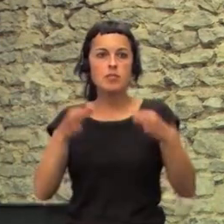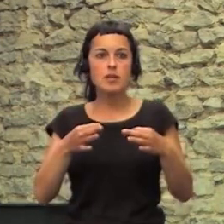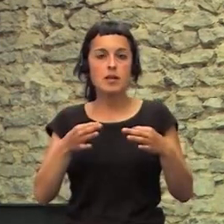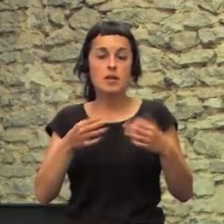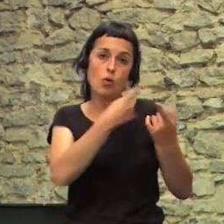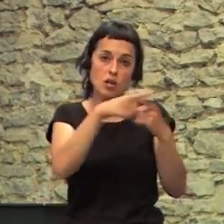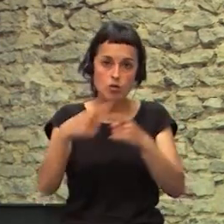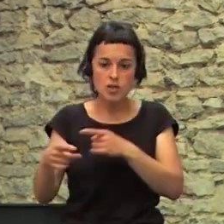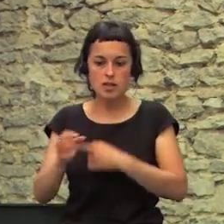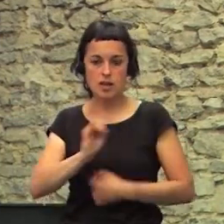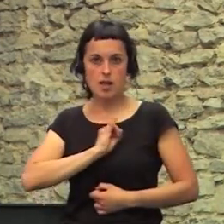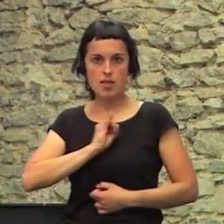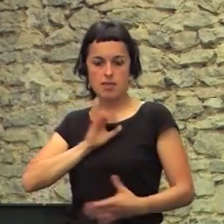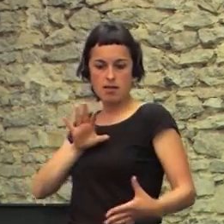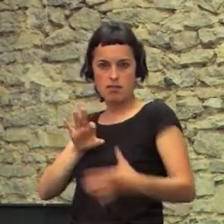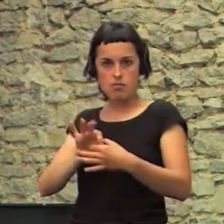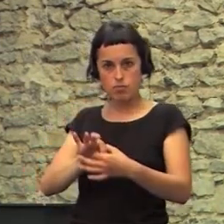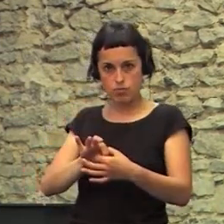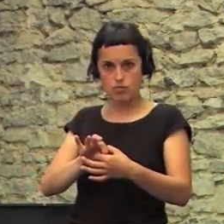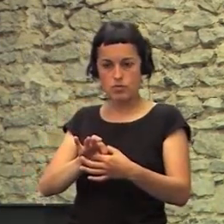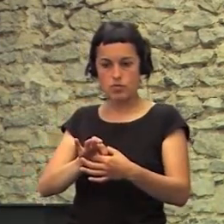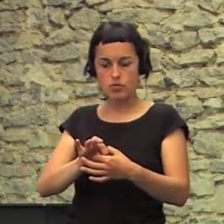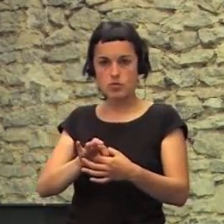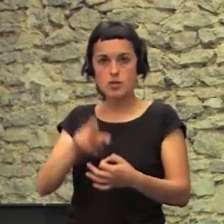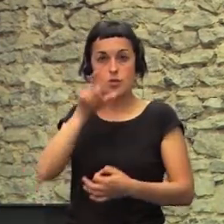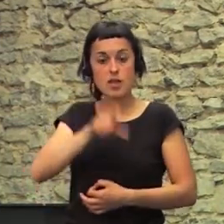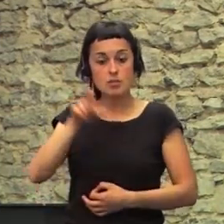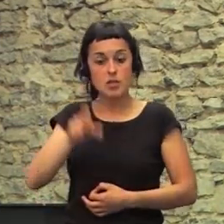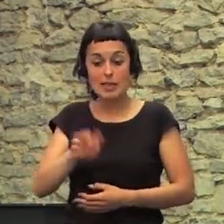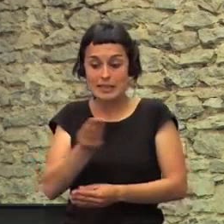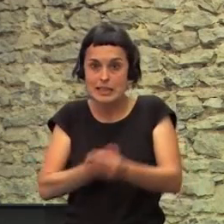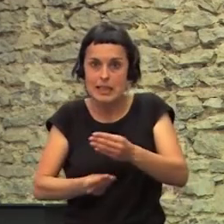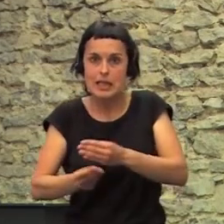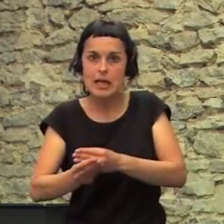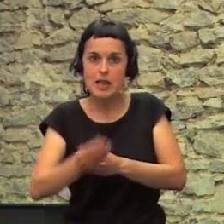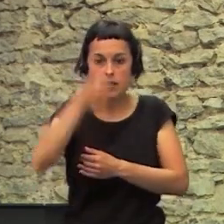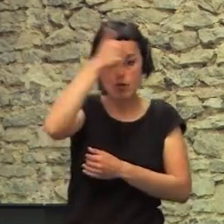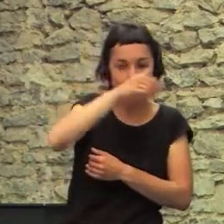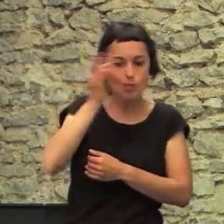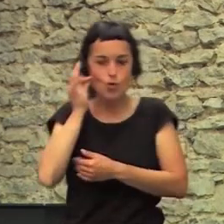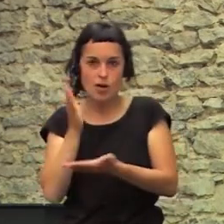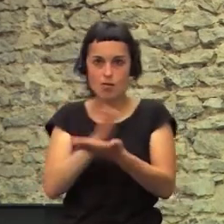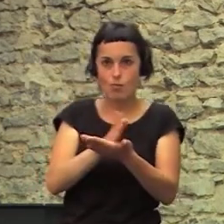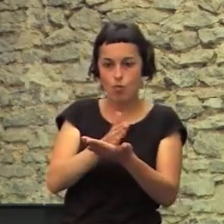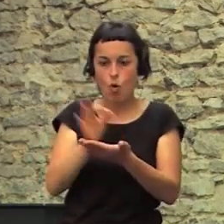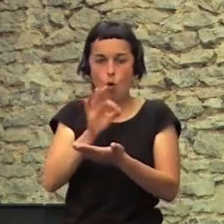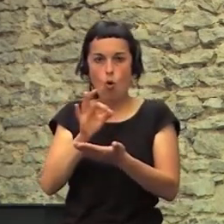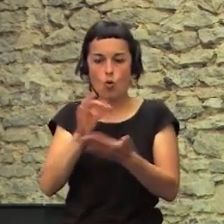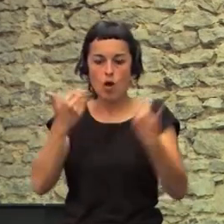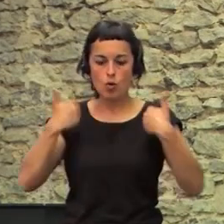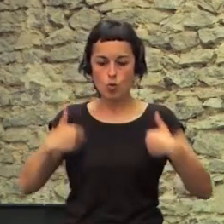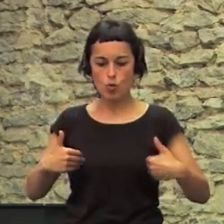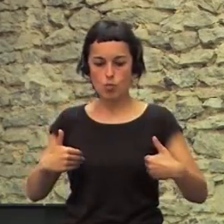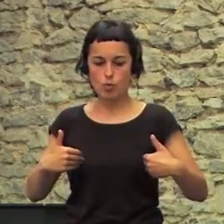identidad y que necesariamente las personas que nacen con una anatomía intersexual o con un cuerpo, que para ya empezar